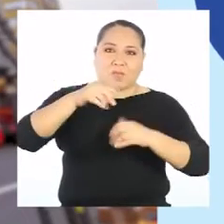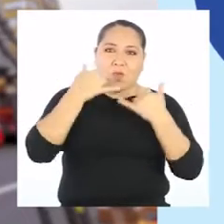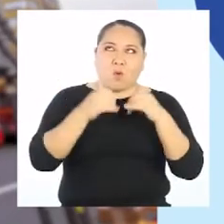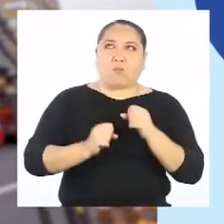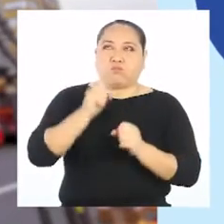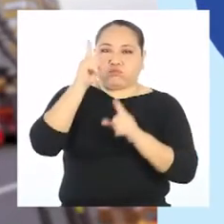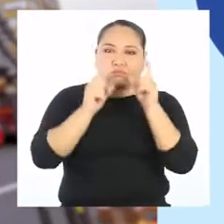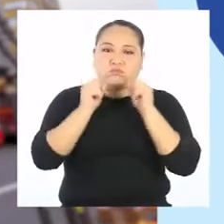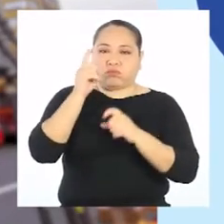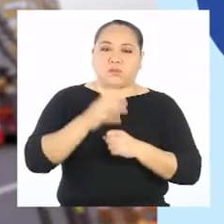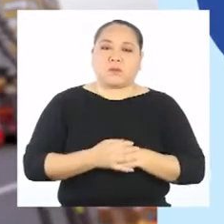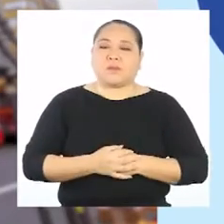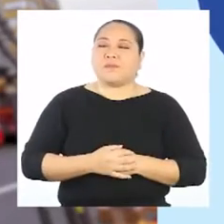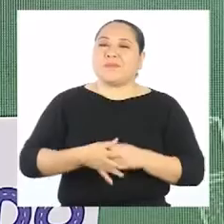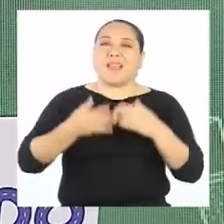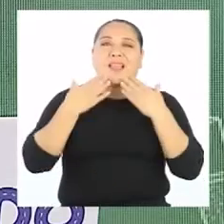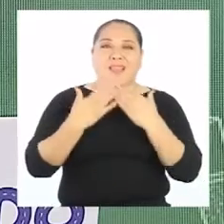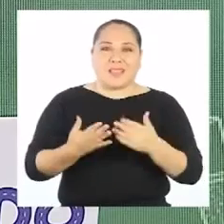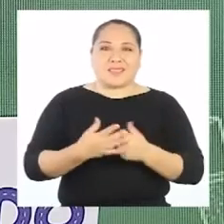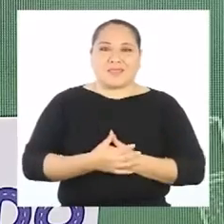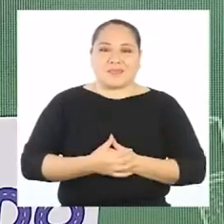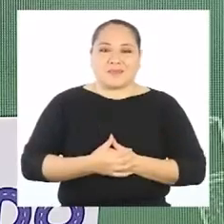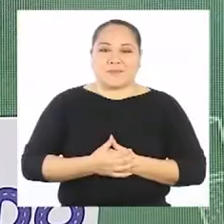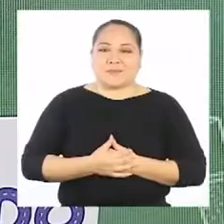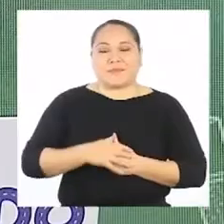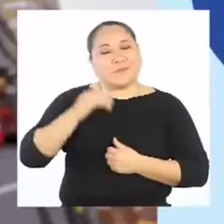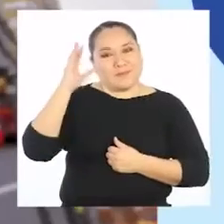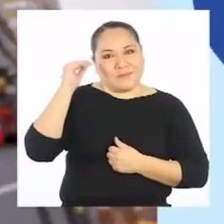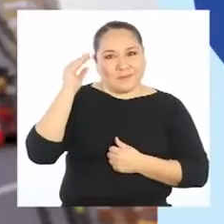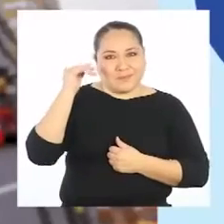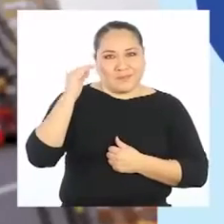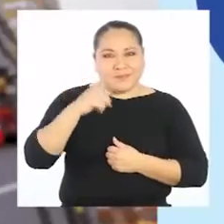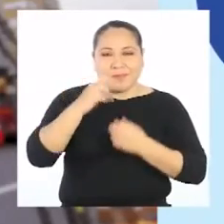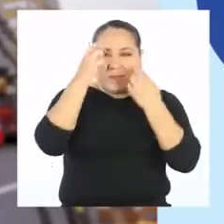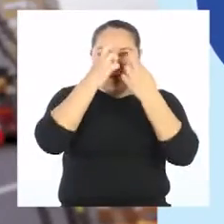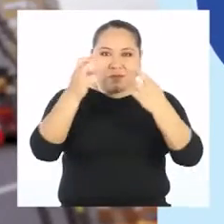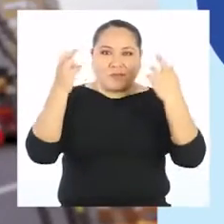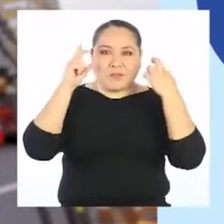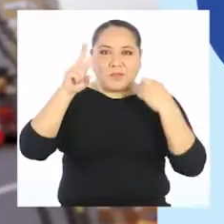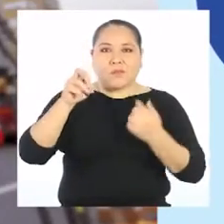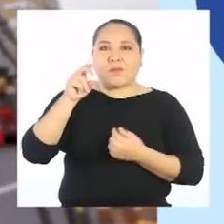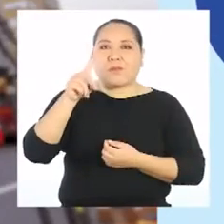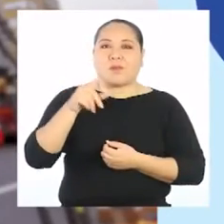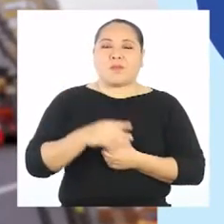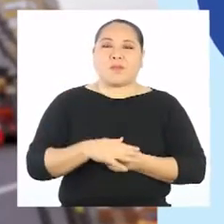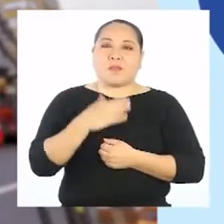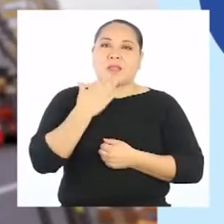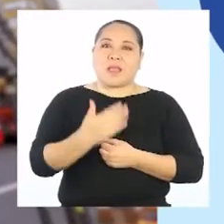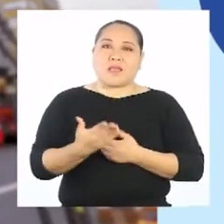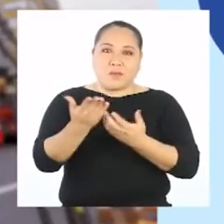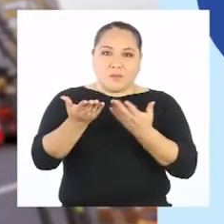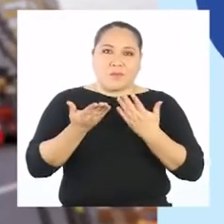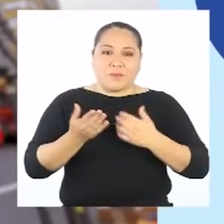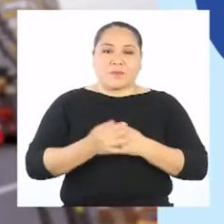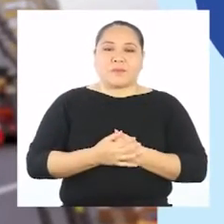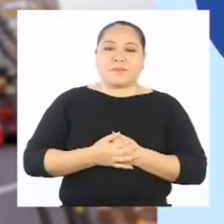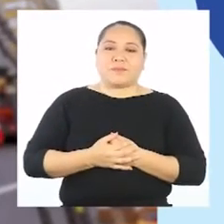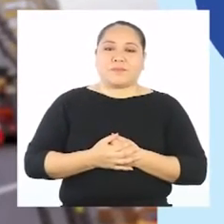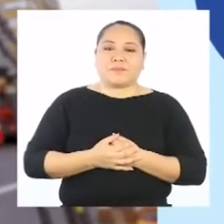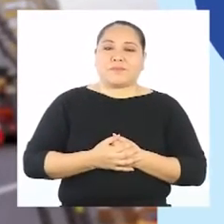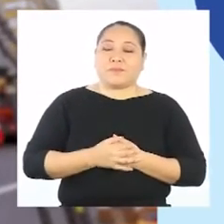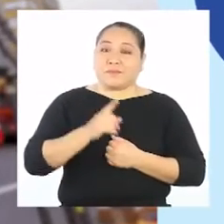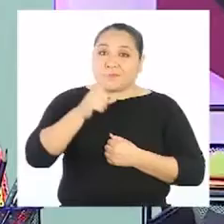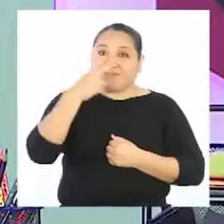fuegos de esta naturaleza. Muchas gracias. Hasta pronto, promoción 2021. Gracias por la